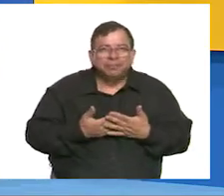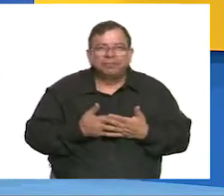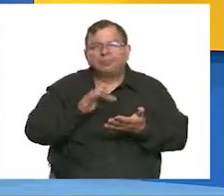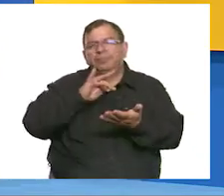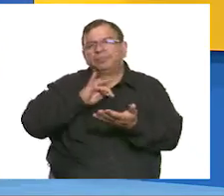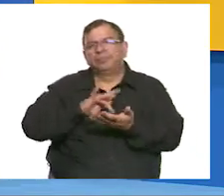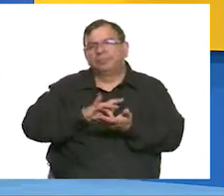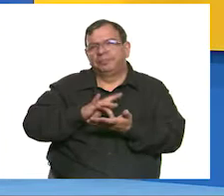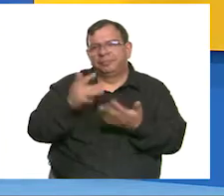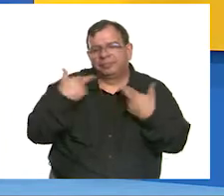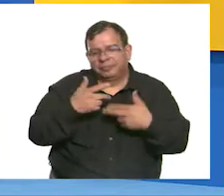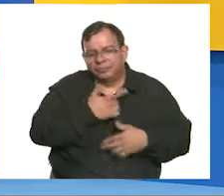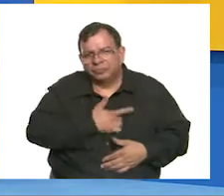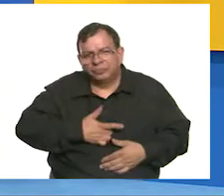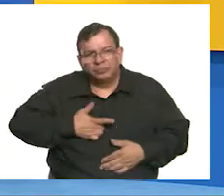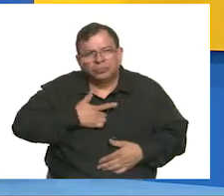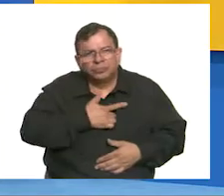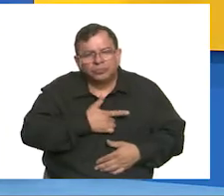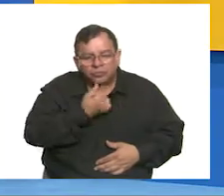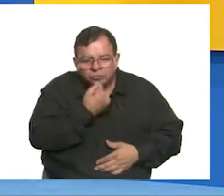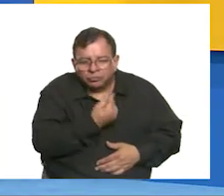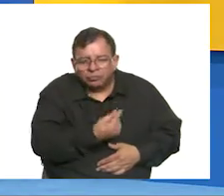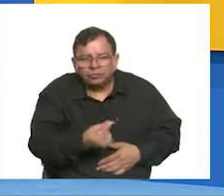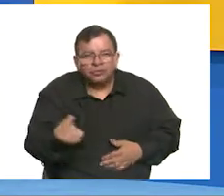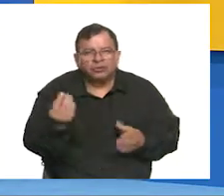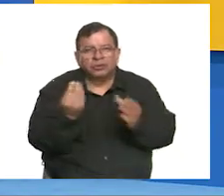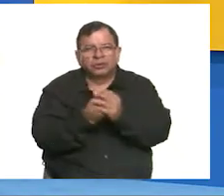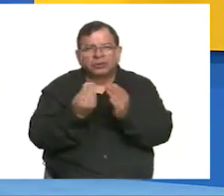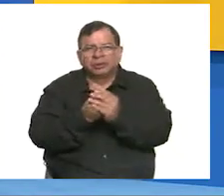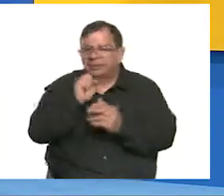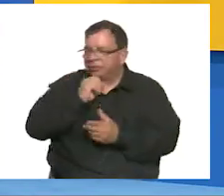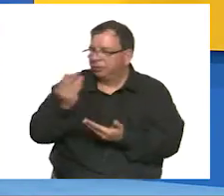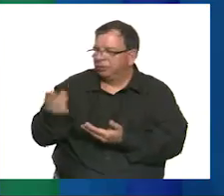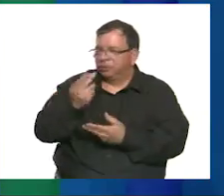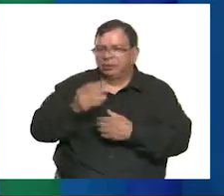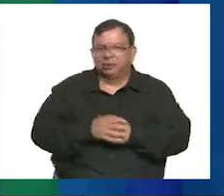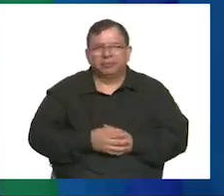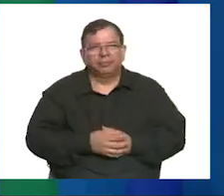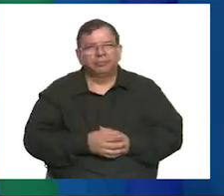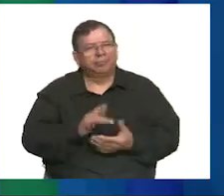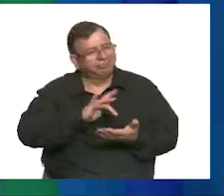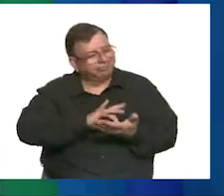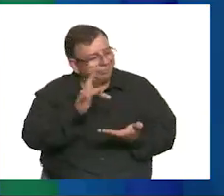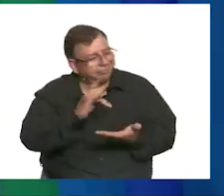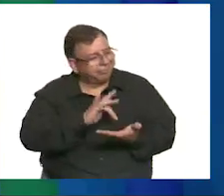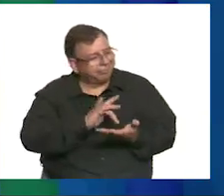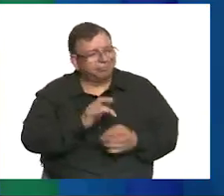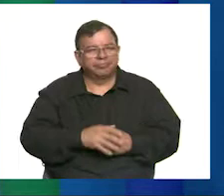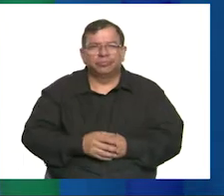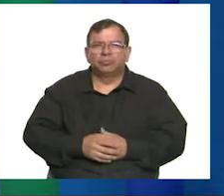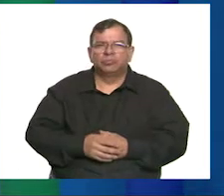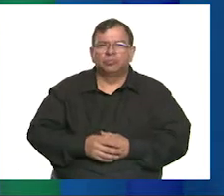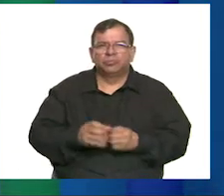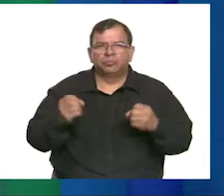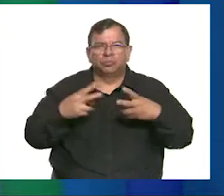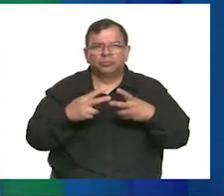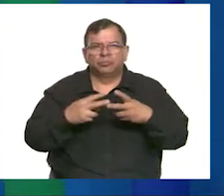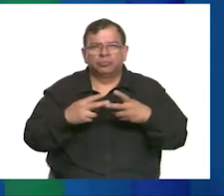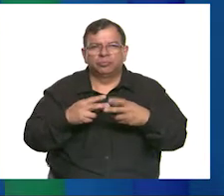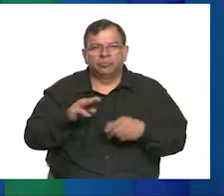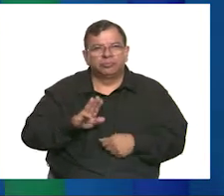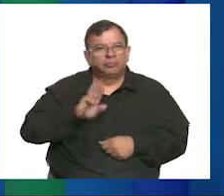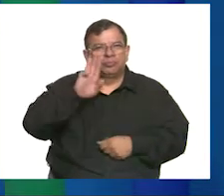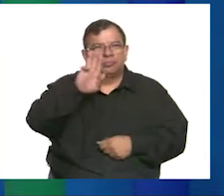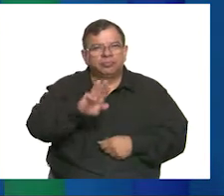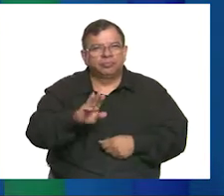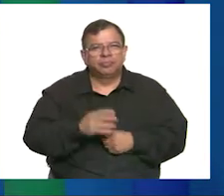me dio muchísimo gusto poder compartir con las niñas y los niños esta clase y también con usted, maestro. Muchas gracias. Gracias, Juan Carlos. Nos vemos el próximo